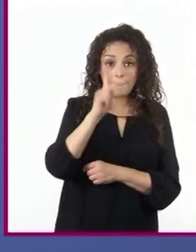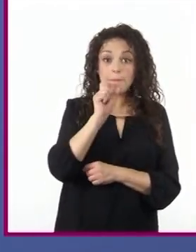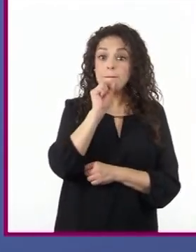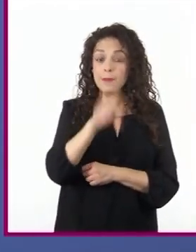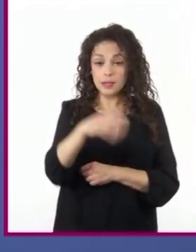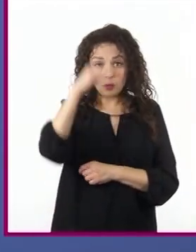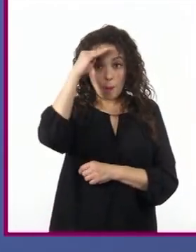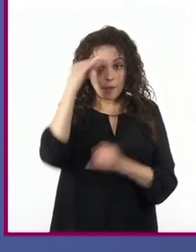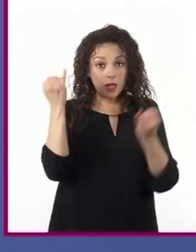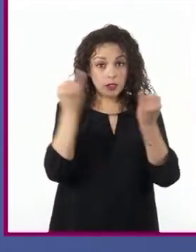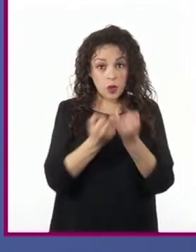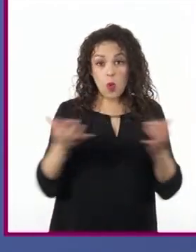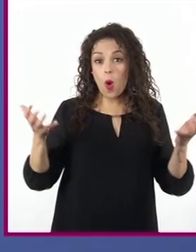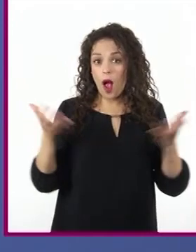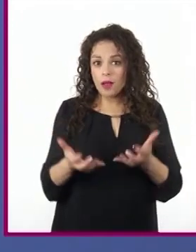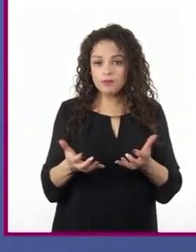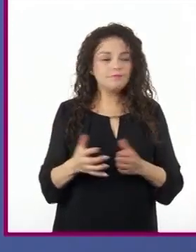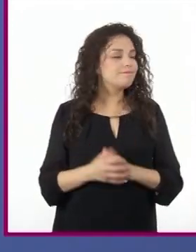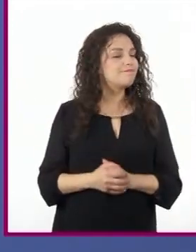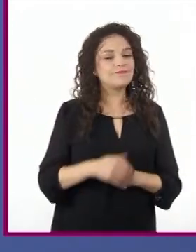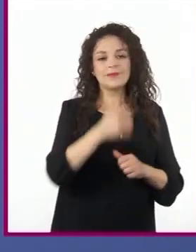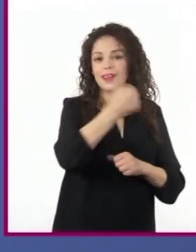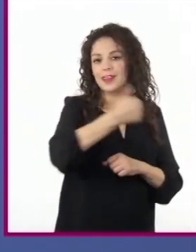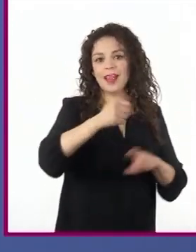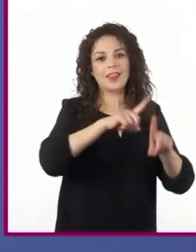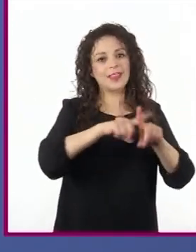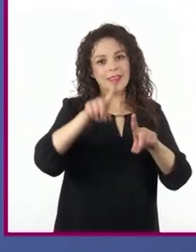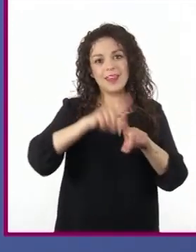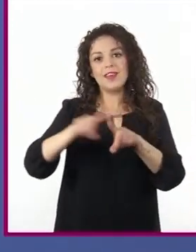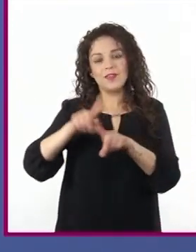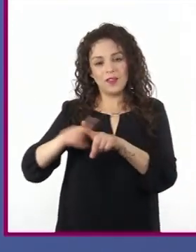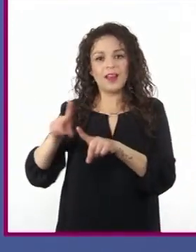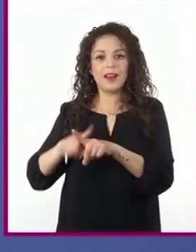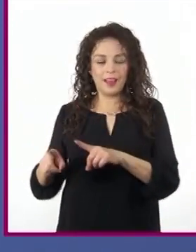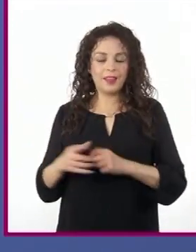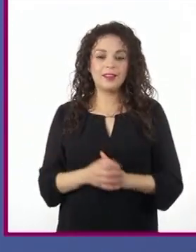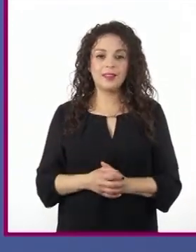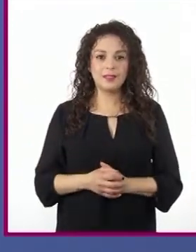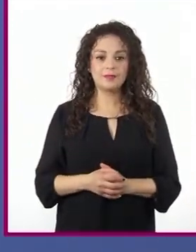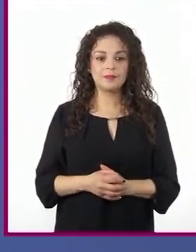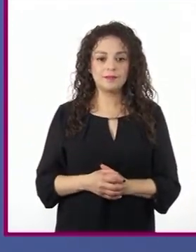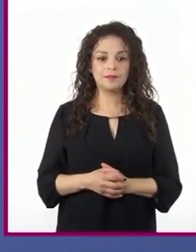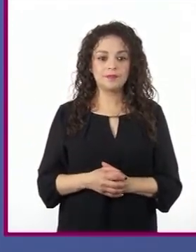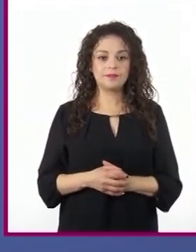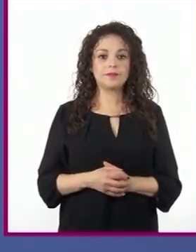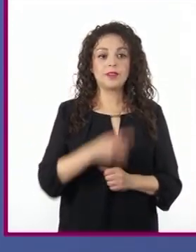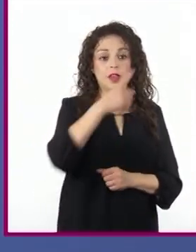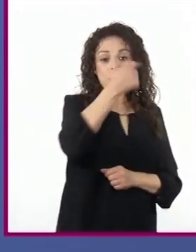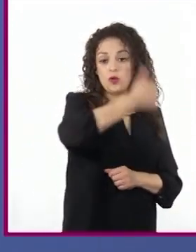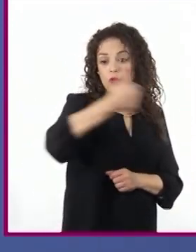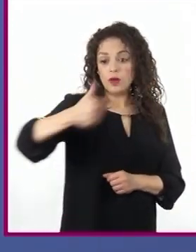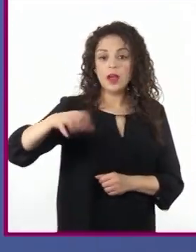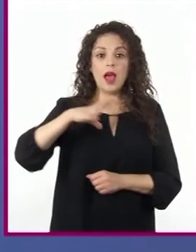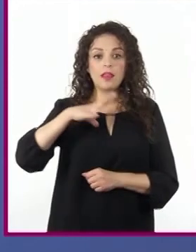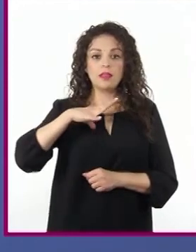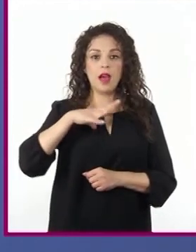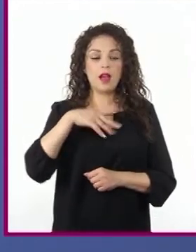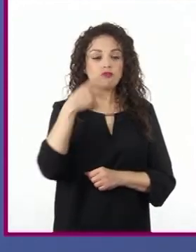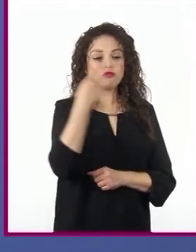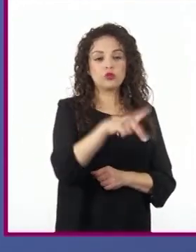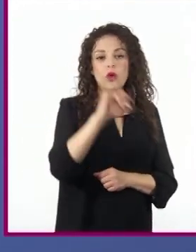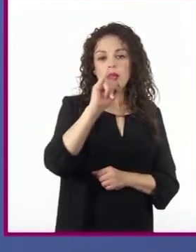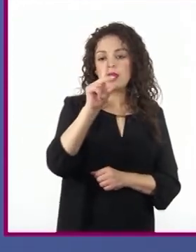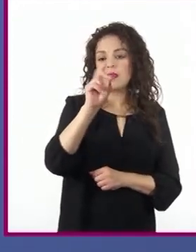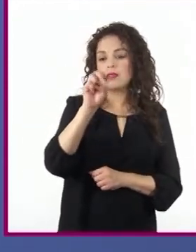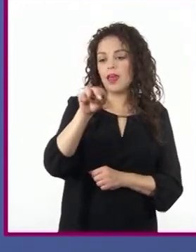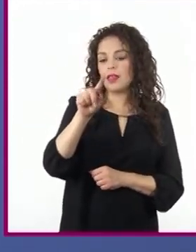ante situaciones que se les presentan, ya que cada persona tiene su propia identidad basada en los